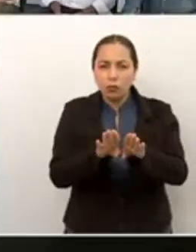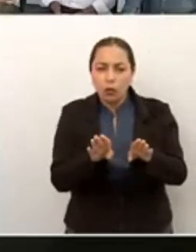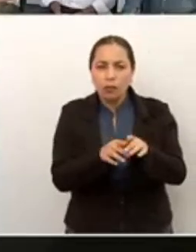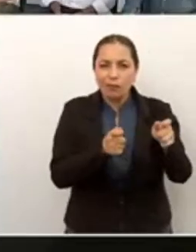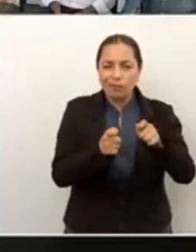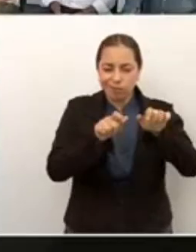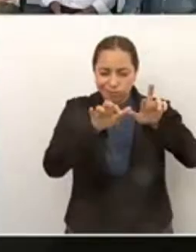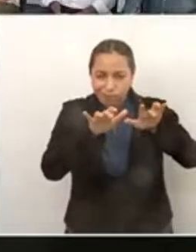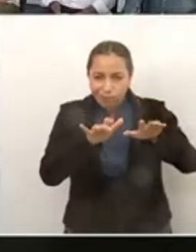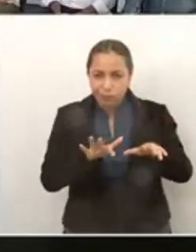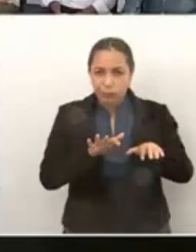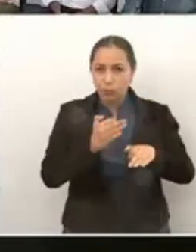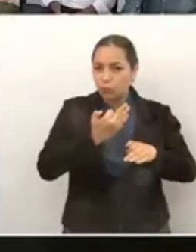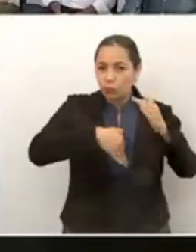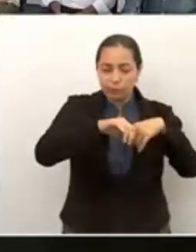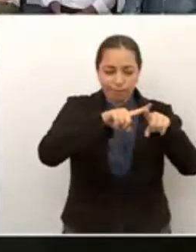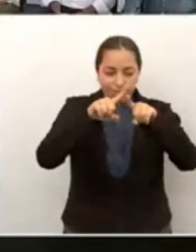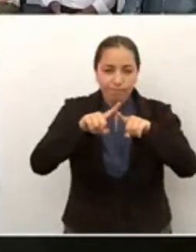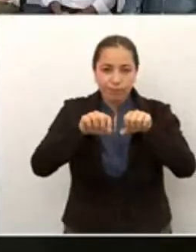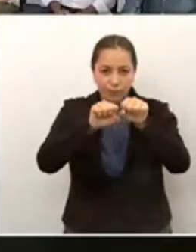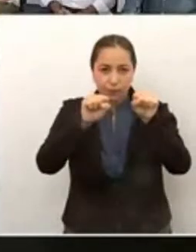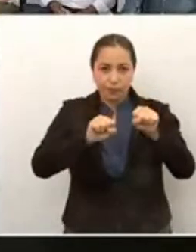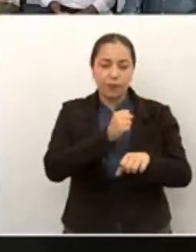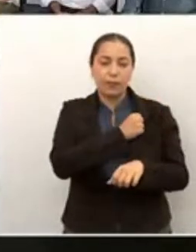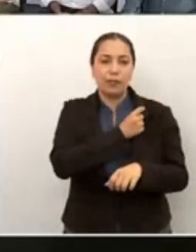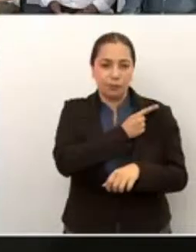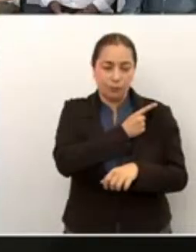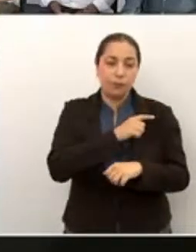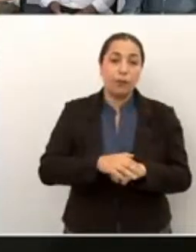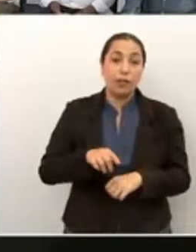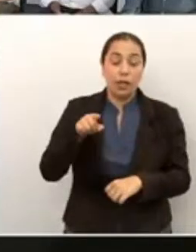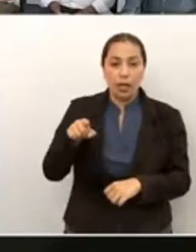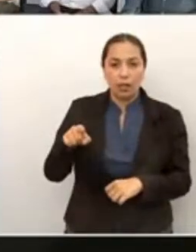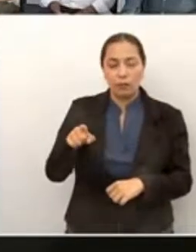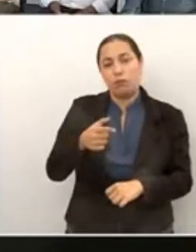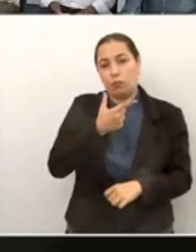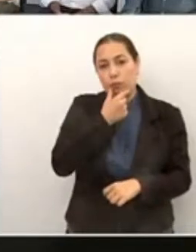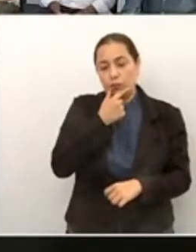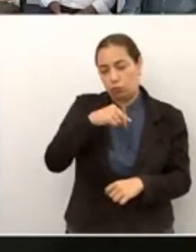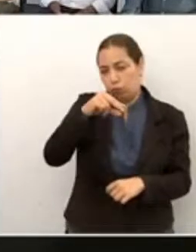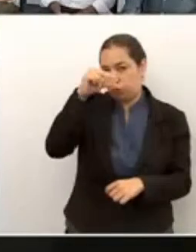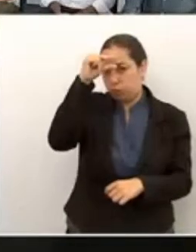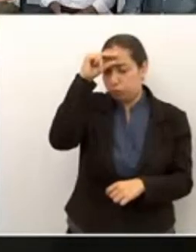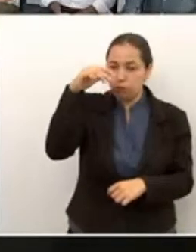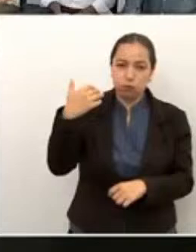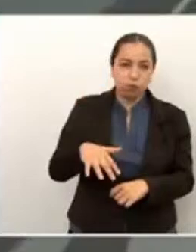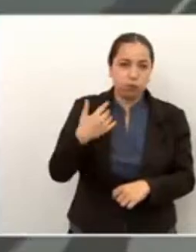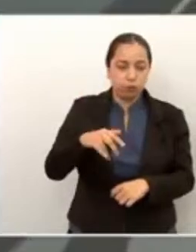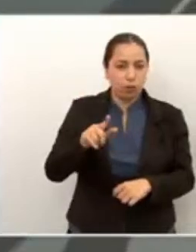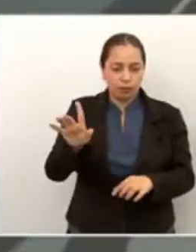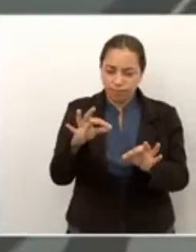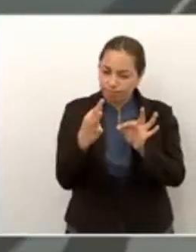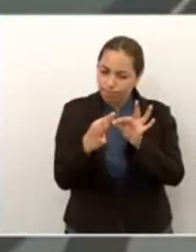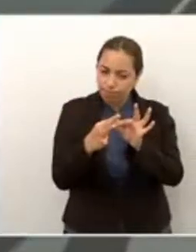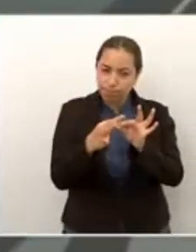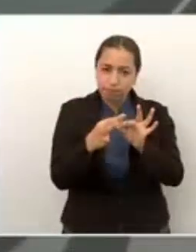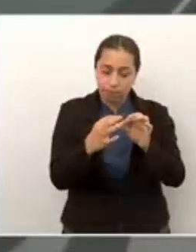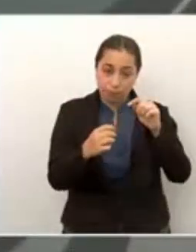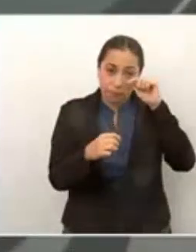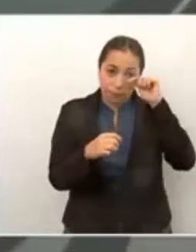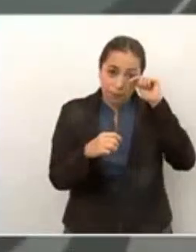digitalizar todo el sistema de salud. Es un hombre muy inteligente y muy comprometido. Carlos